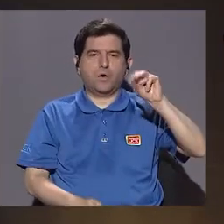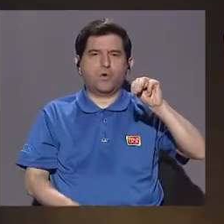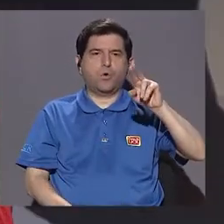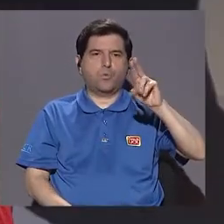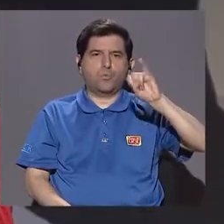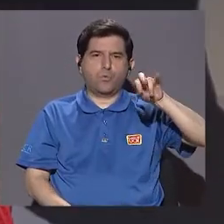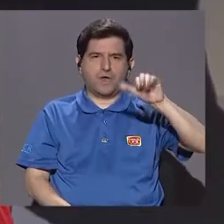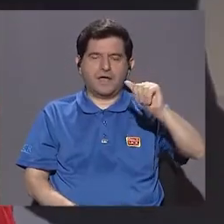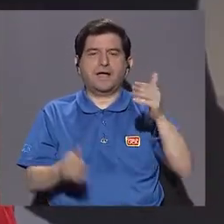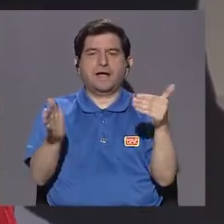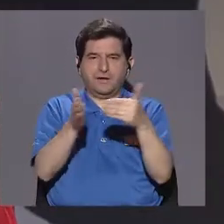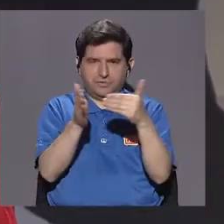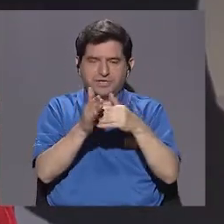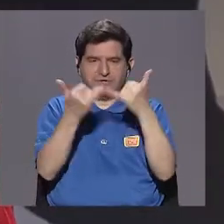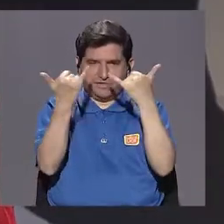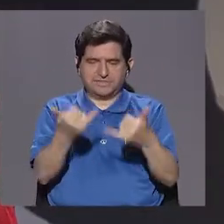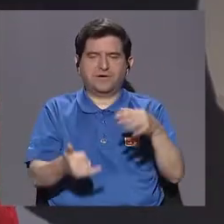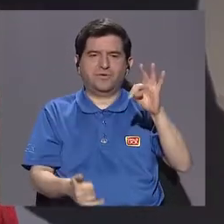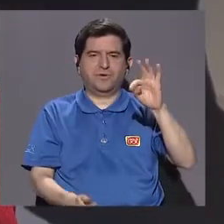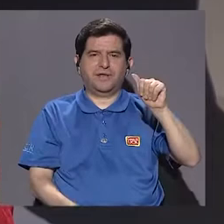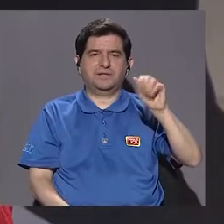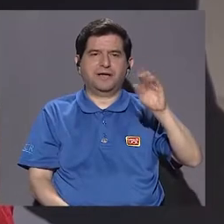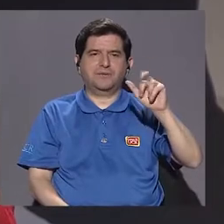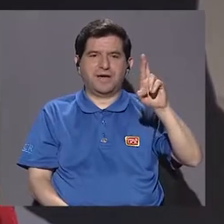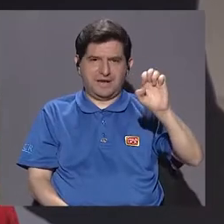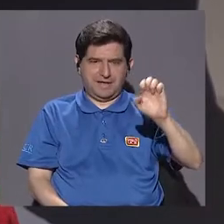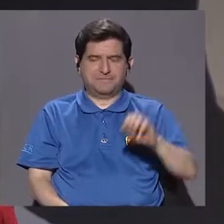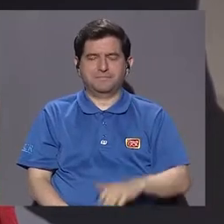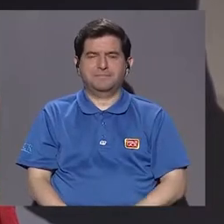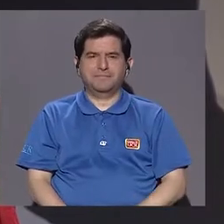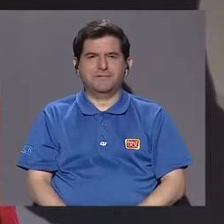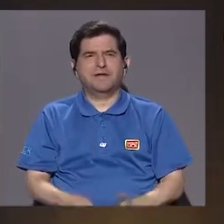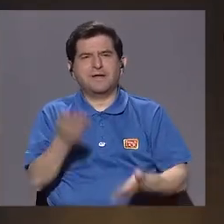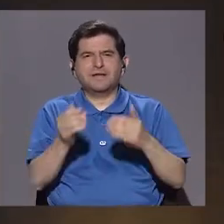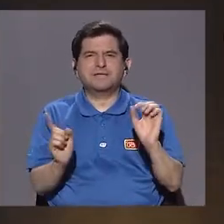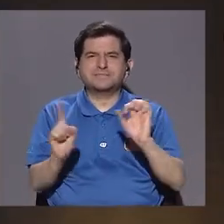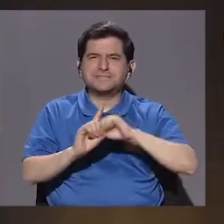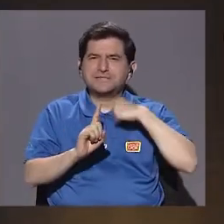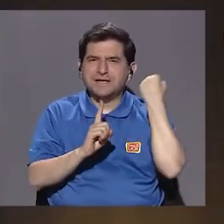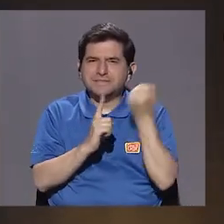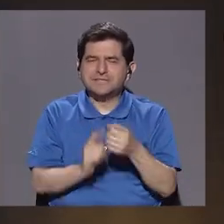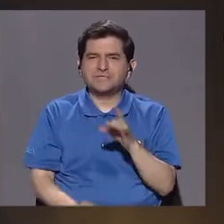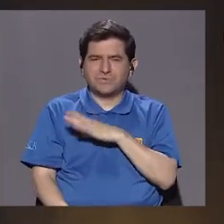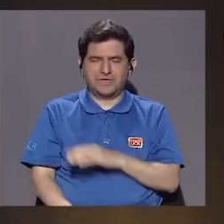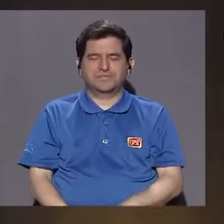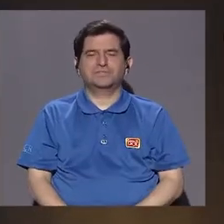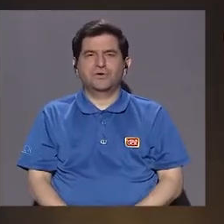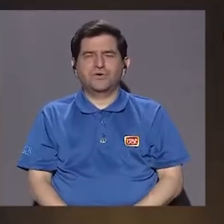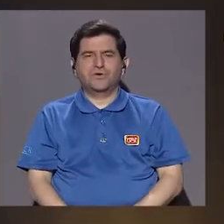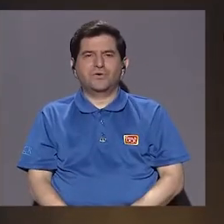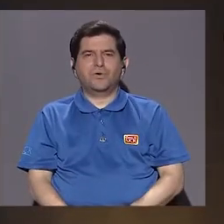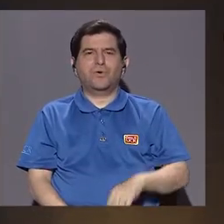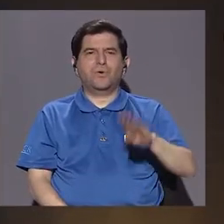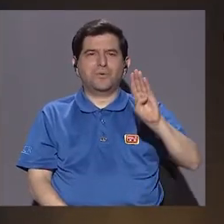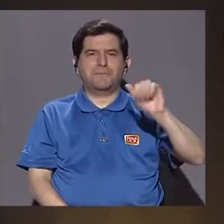acá y ahora otra vez tabárez aparece después entra es un poco lo de chile bachelet piñera bachelet